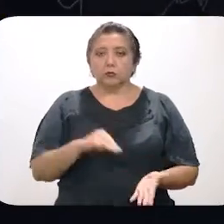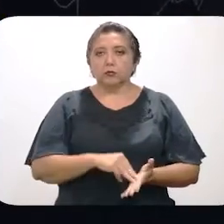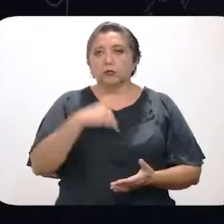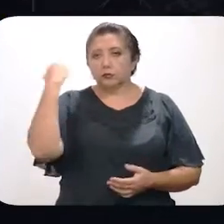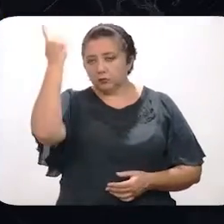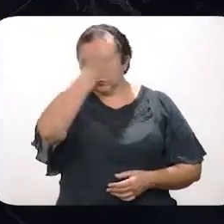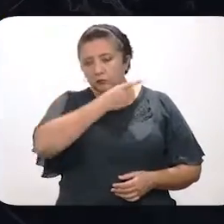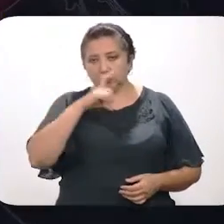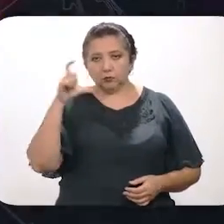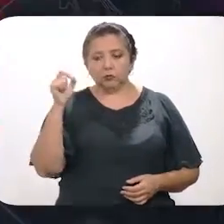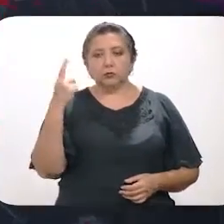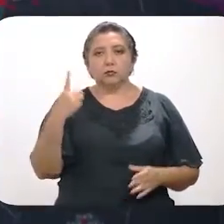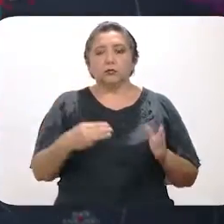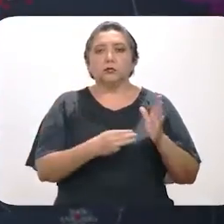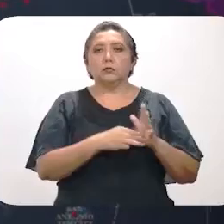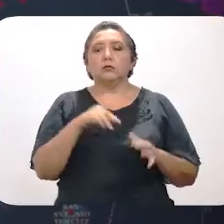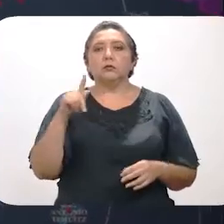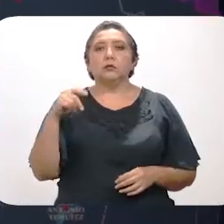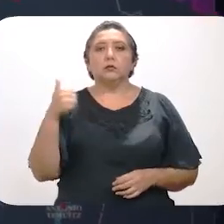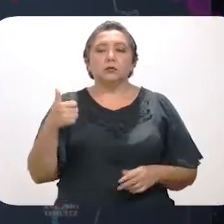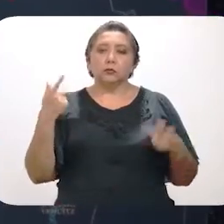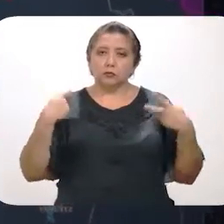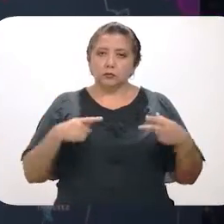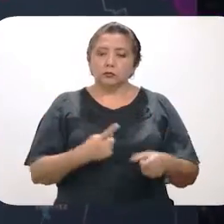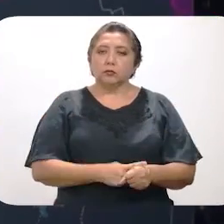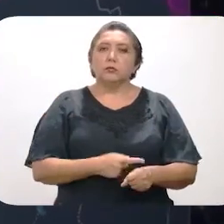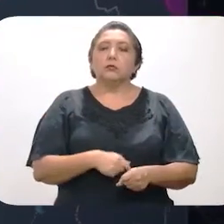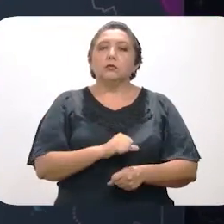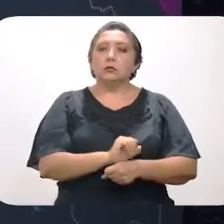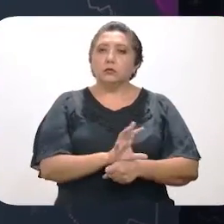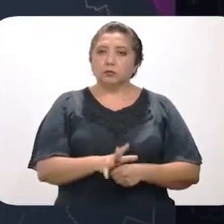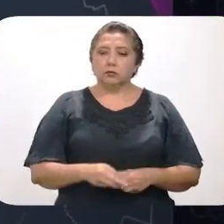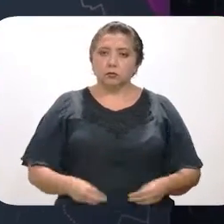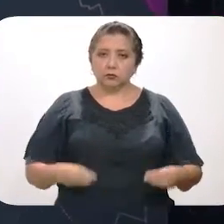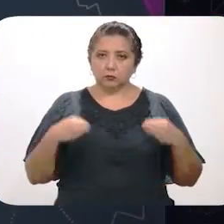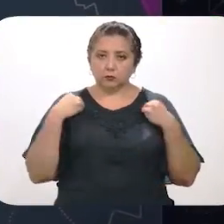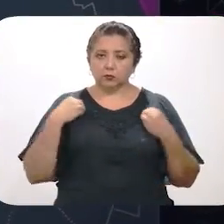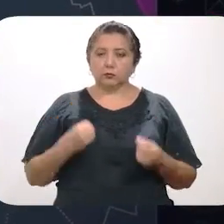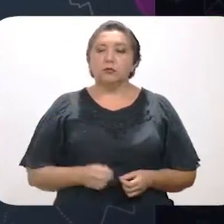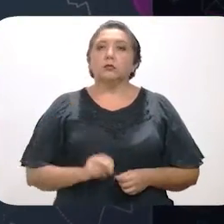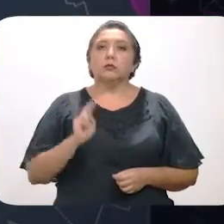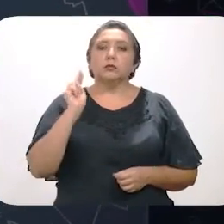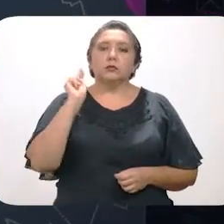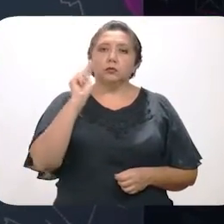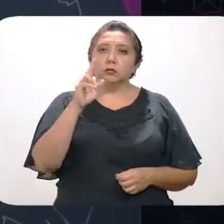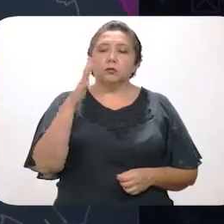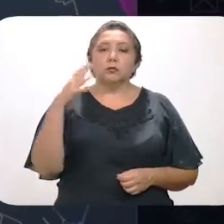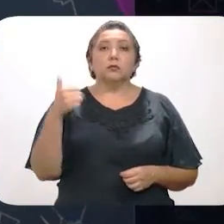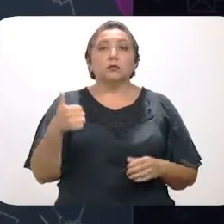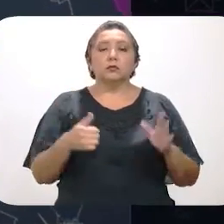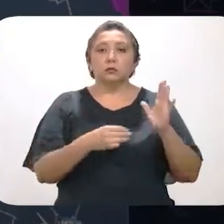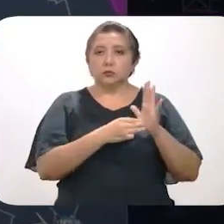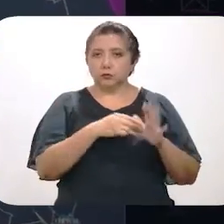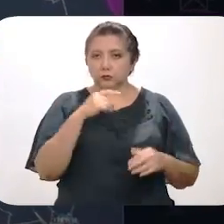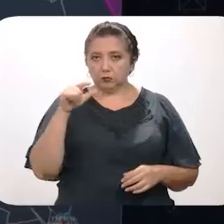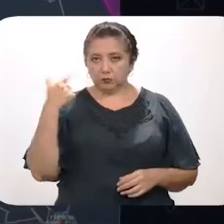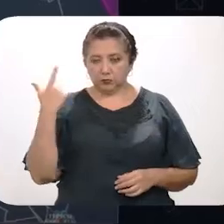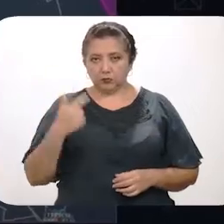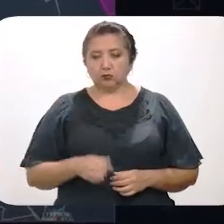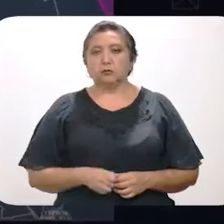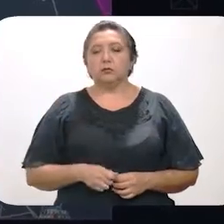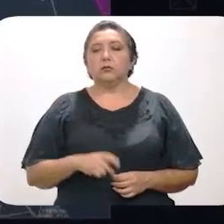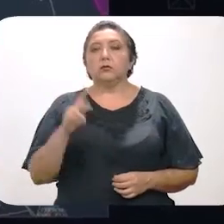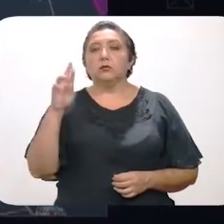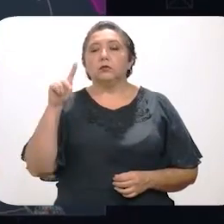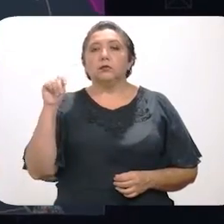han diagnosticado 21.076 personas contagiadas de coronavirus que viven en la zona norte 6.012,